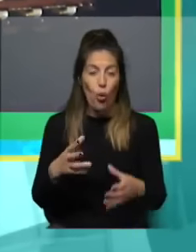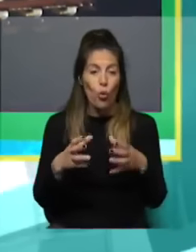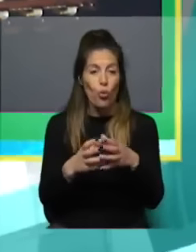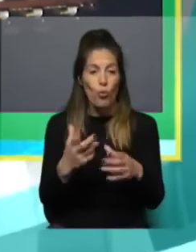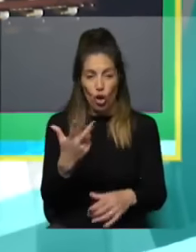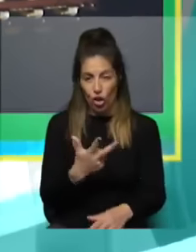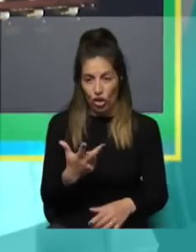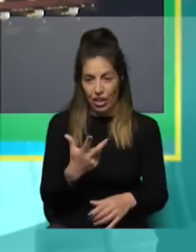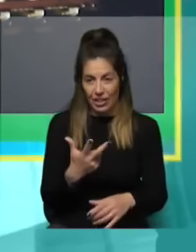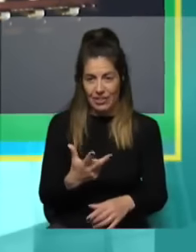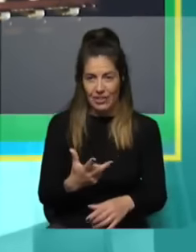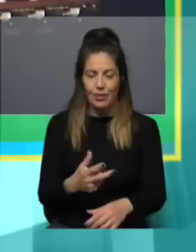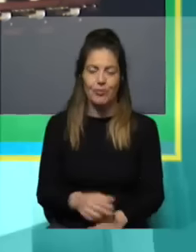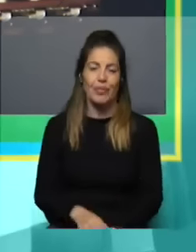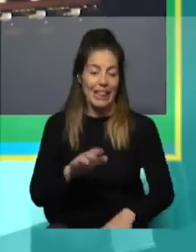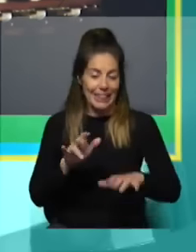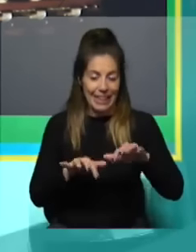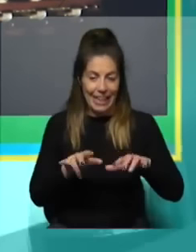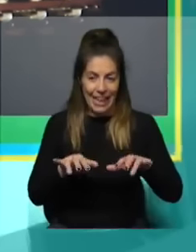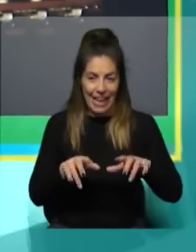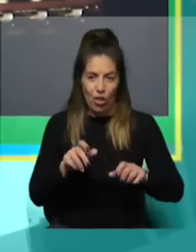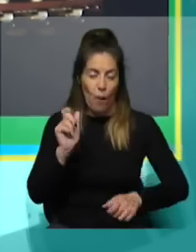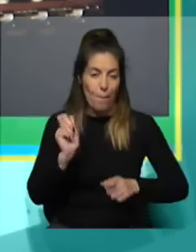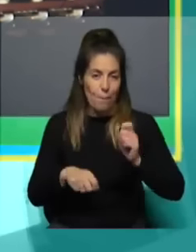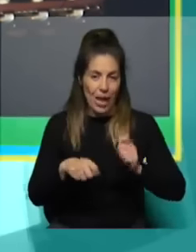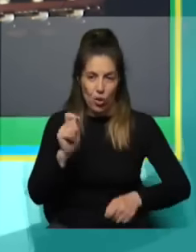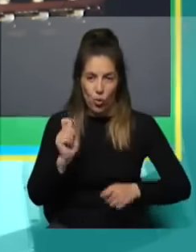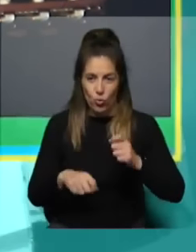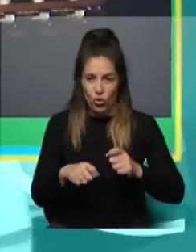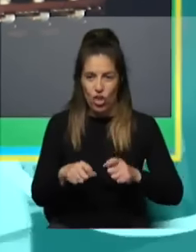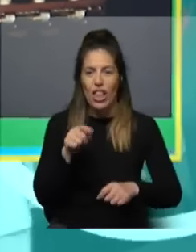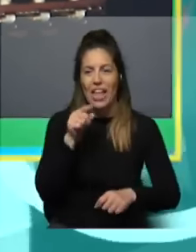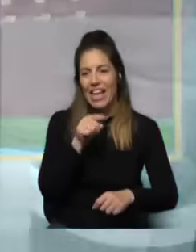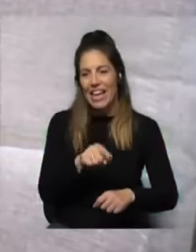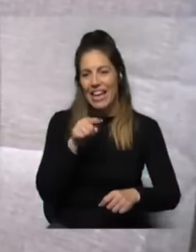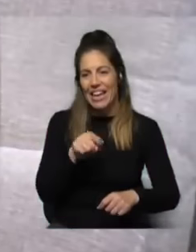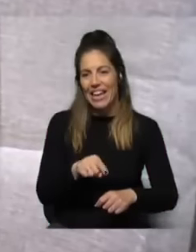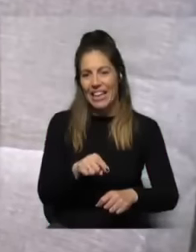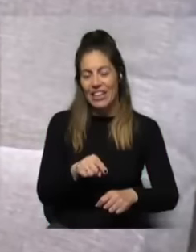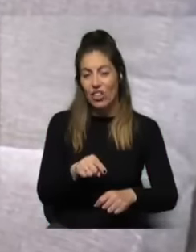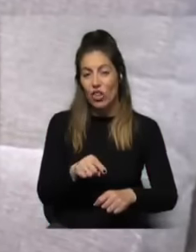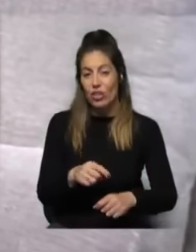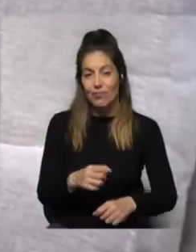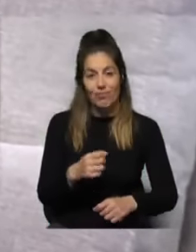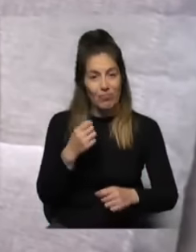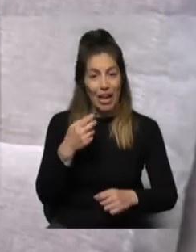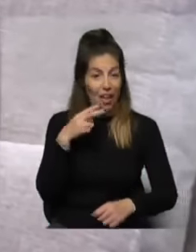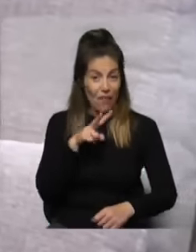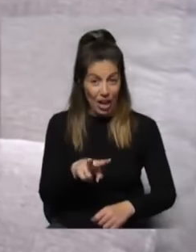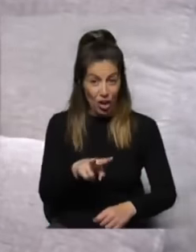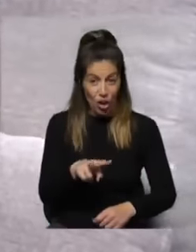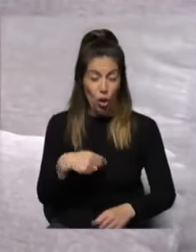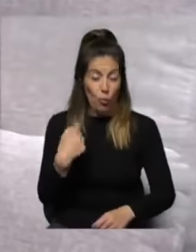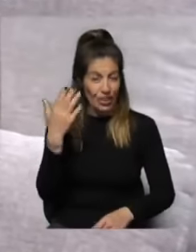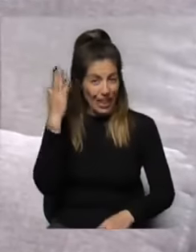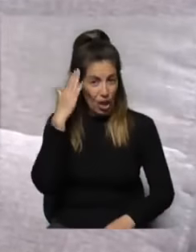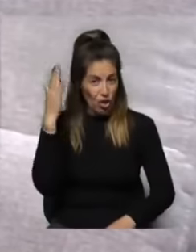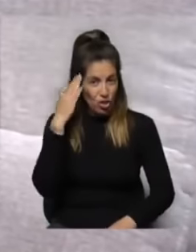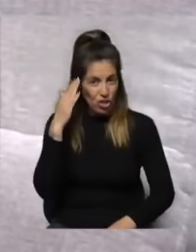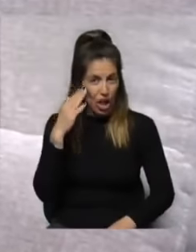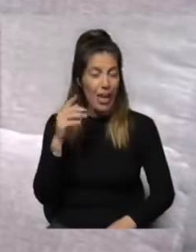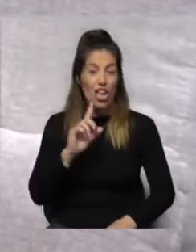Gianni Canata en percusión. Exactamente, esto es absolutamente imperdible, como ustedes ya lo saben, es